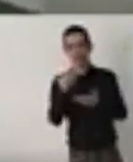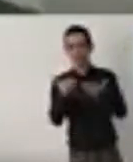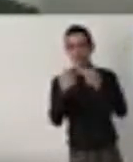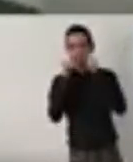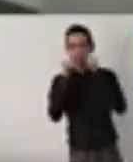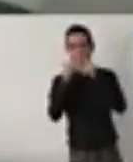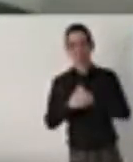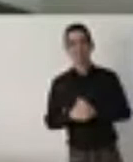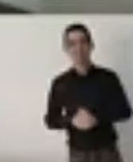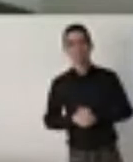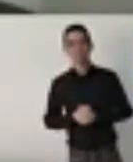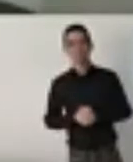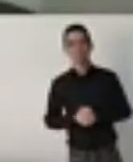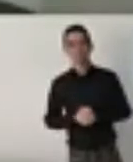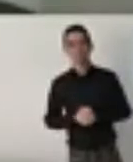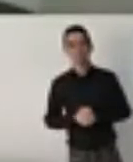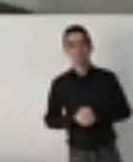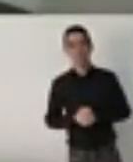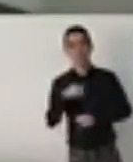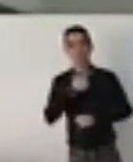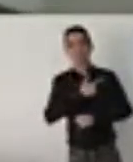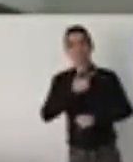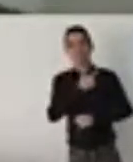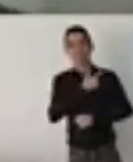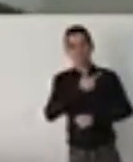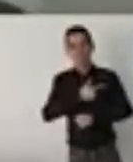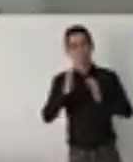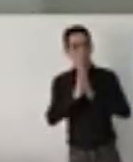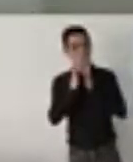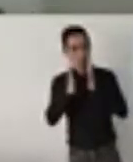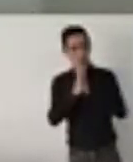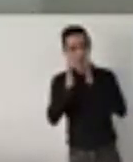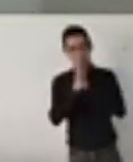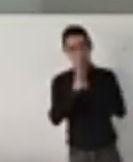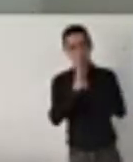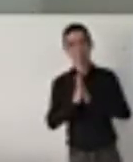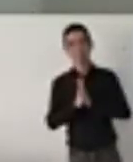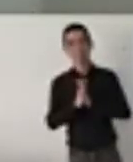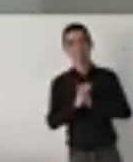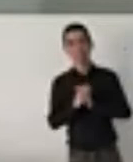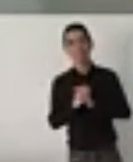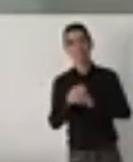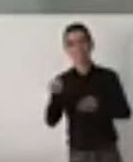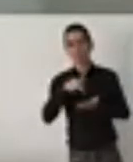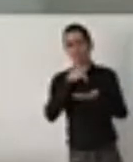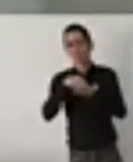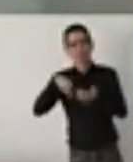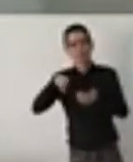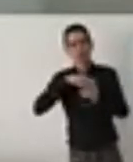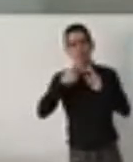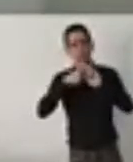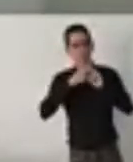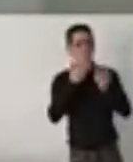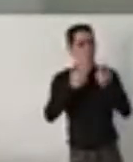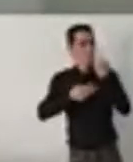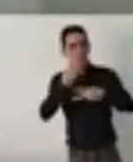invitación. Encantado de participar el día de hoy con ustedes en este espacio de bienvenida a todas y a todos.